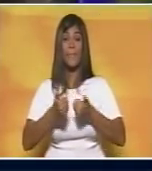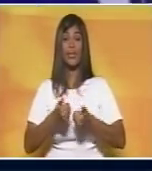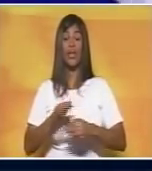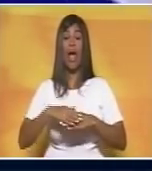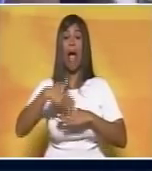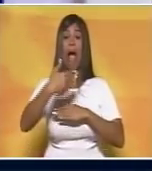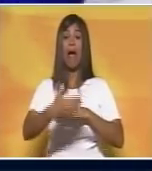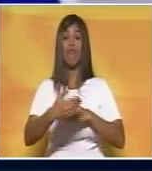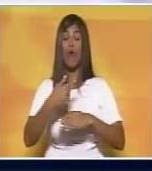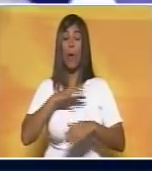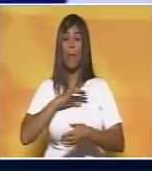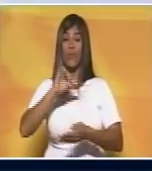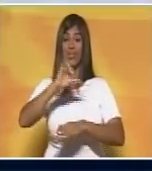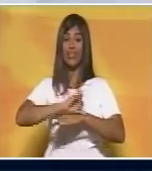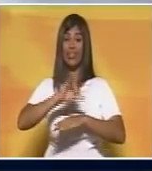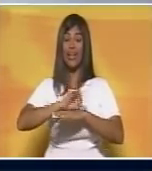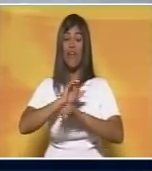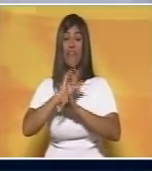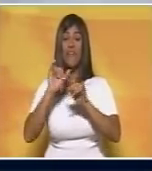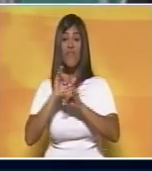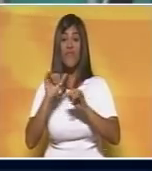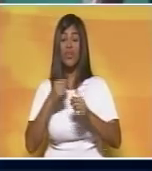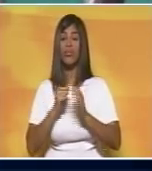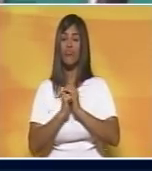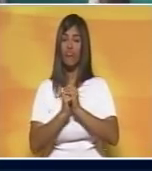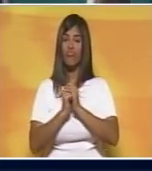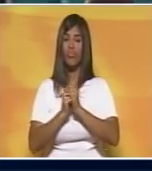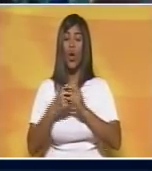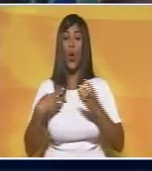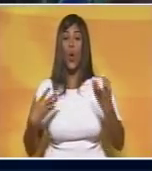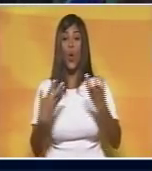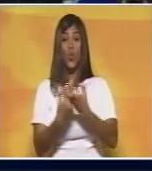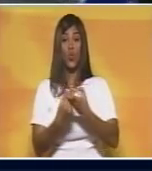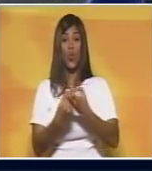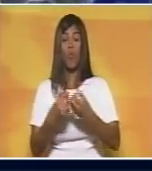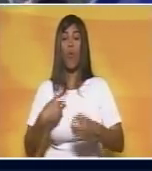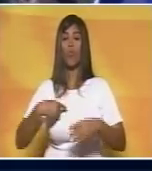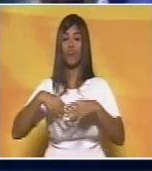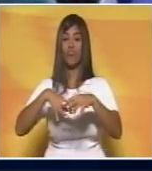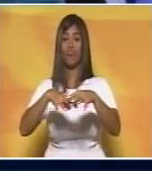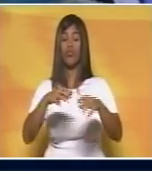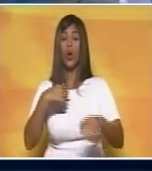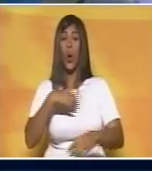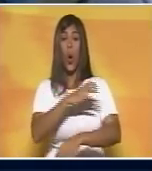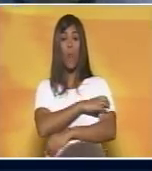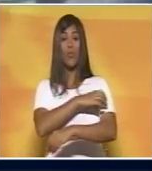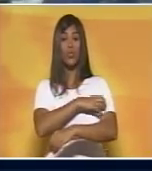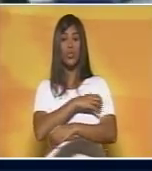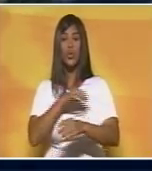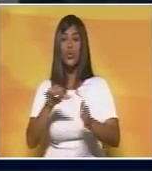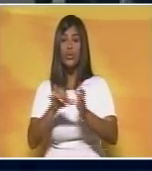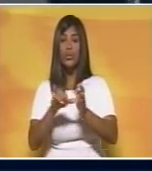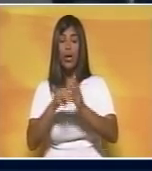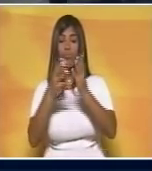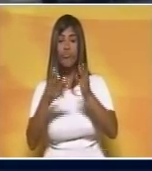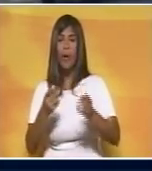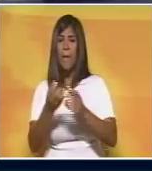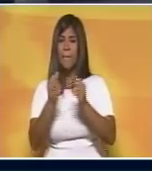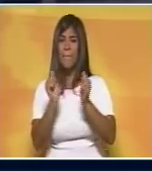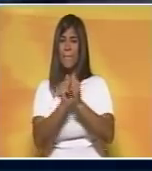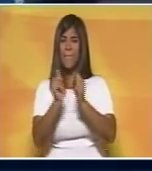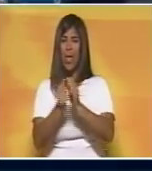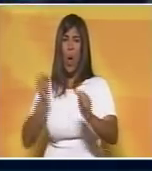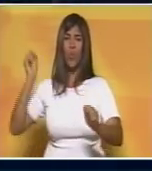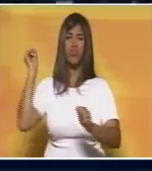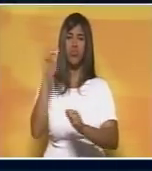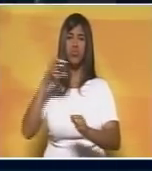las afueras de la catedral al terminar la Eucaristía, cuando un grupo de manifestantes opositores se acercó a uno de los portones y lanzó piedras a